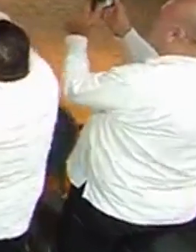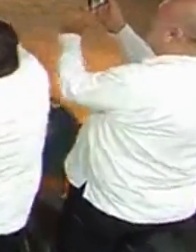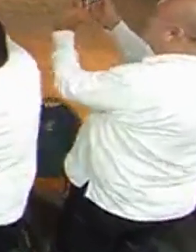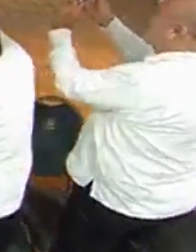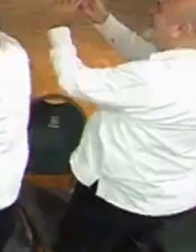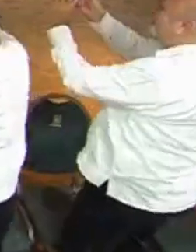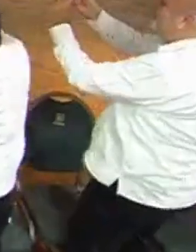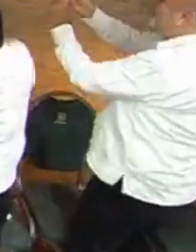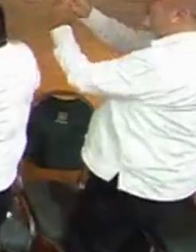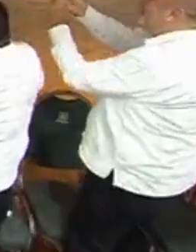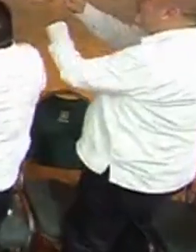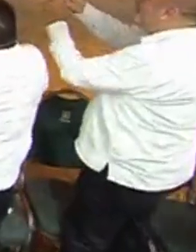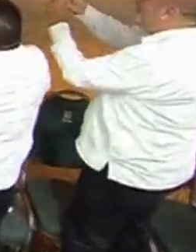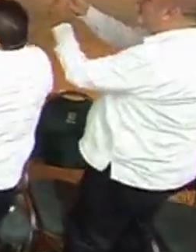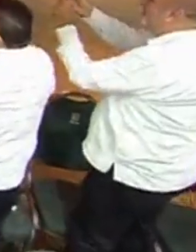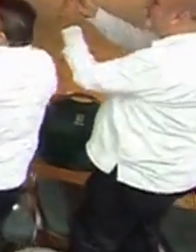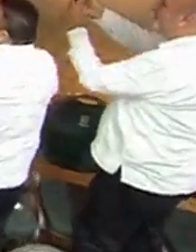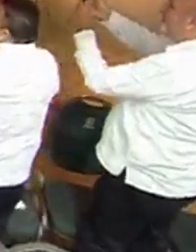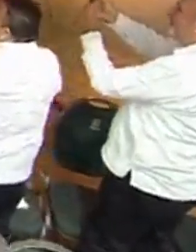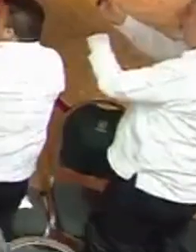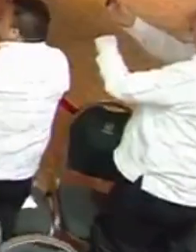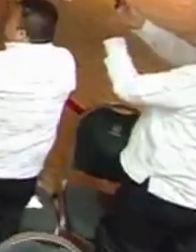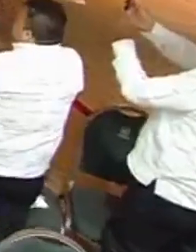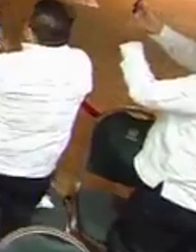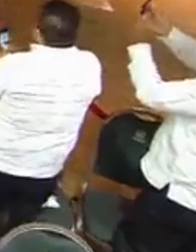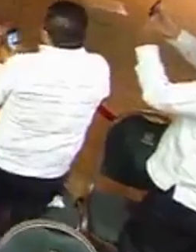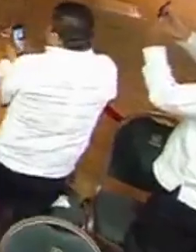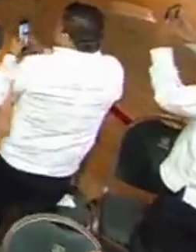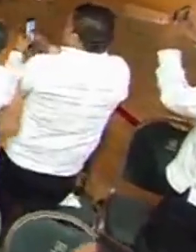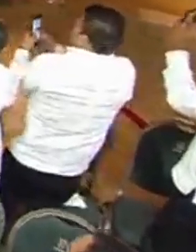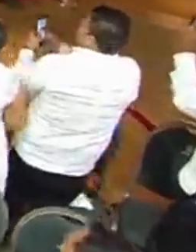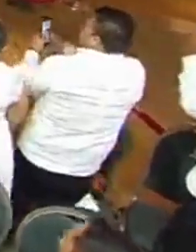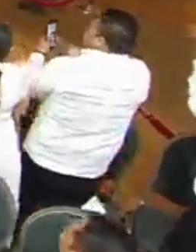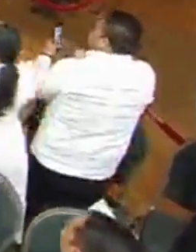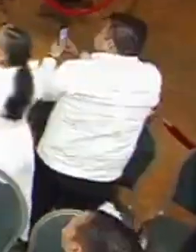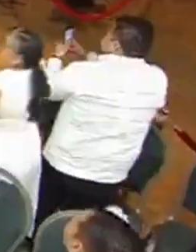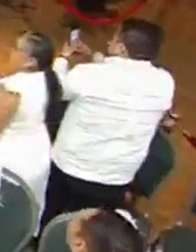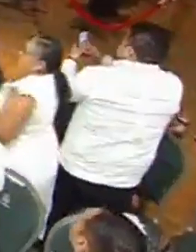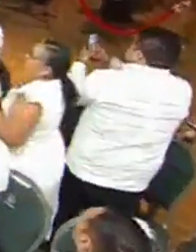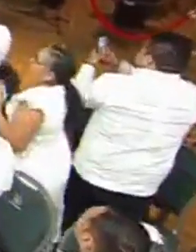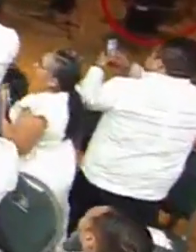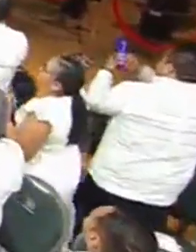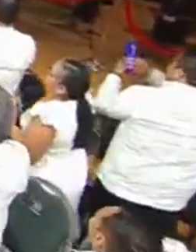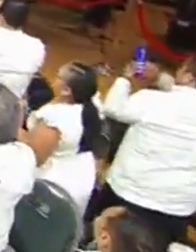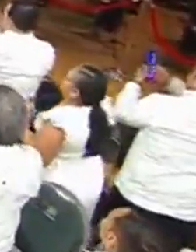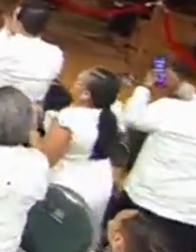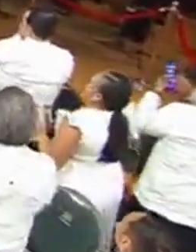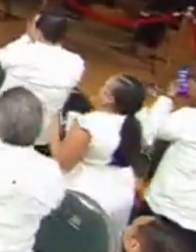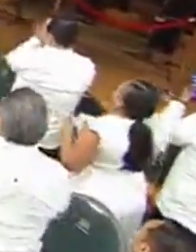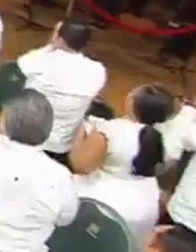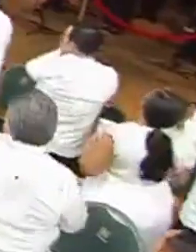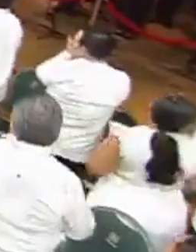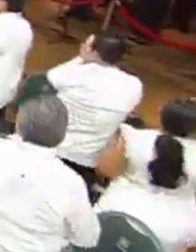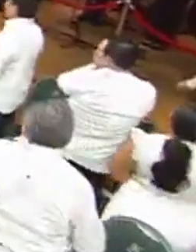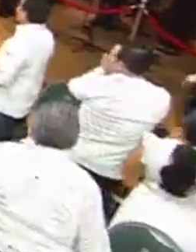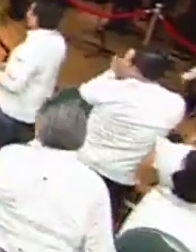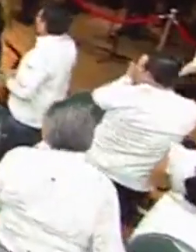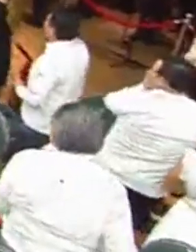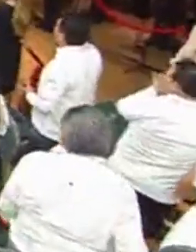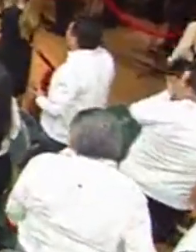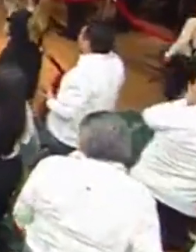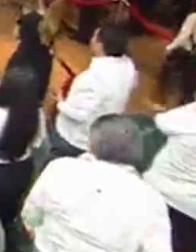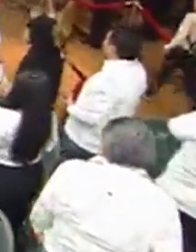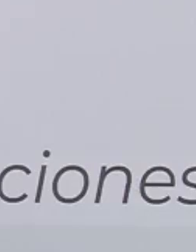las políticas públicas de su gobierno sacaron de la pobreza a 5 millones de personas, entre las entidades con